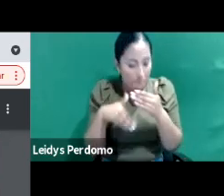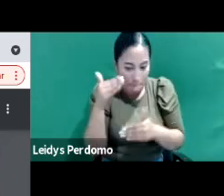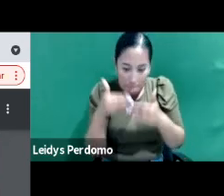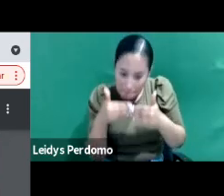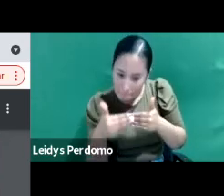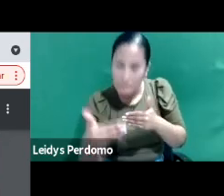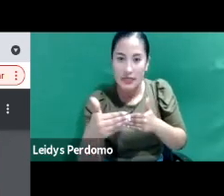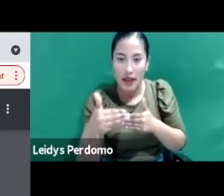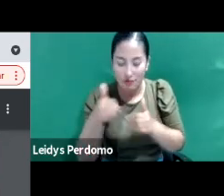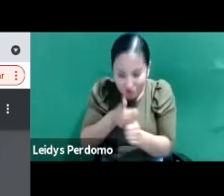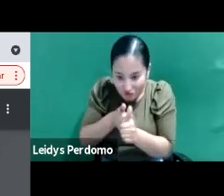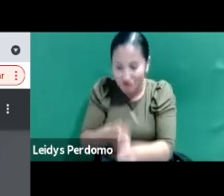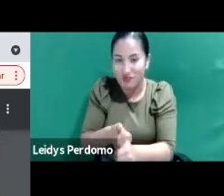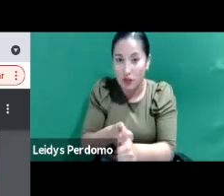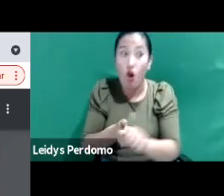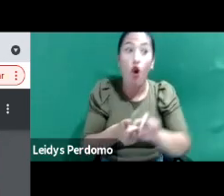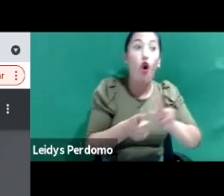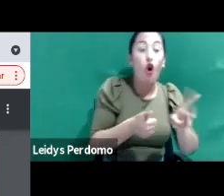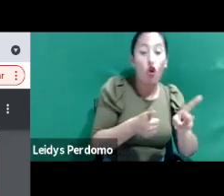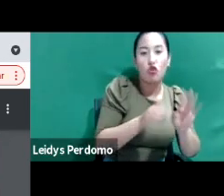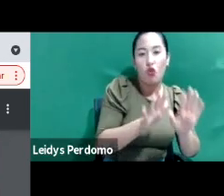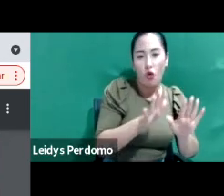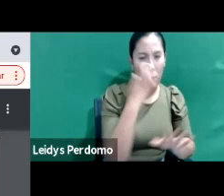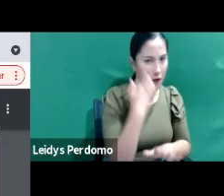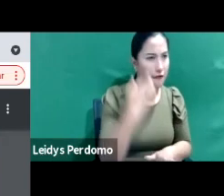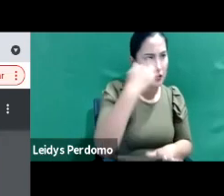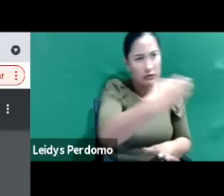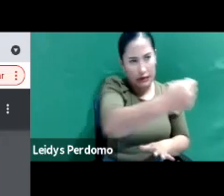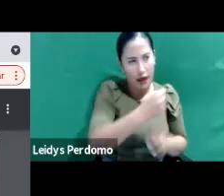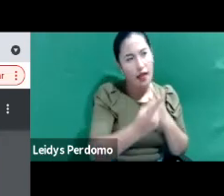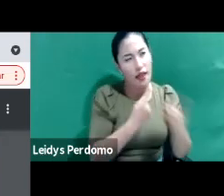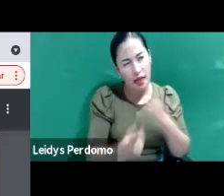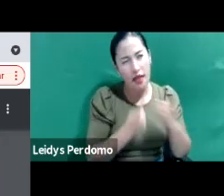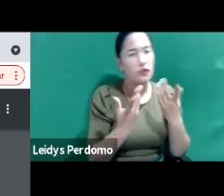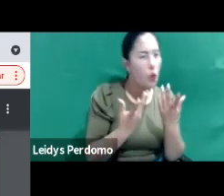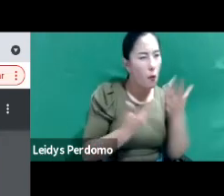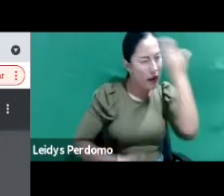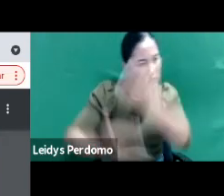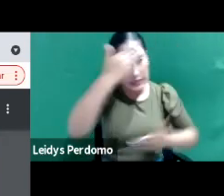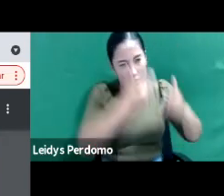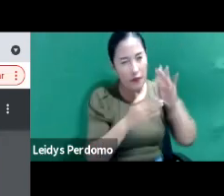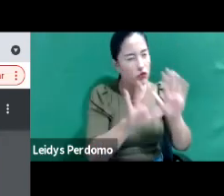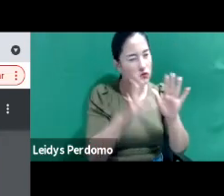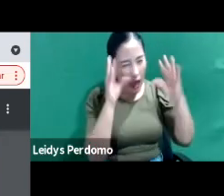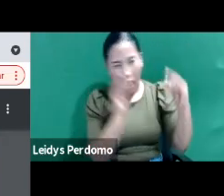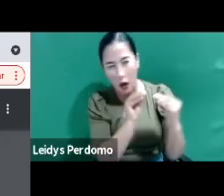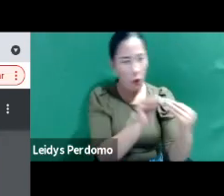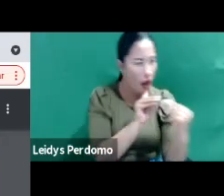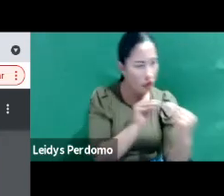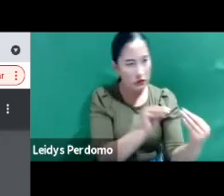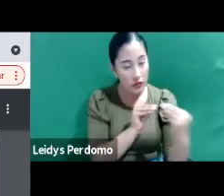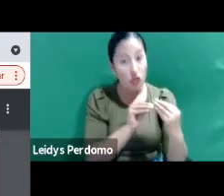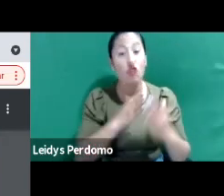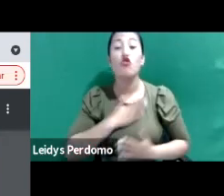el otro profesional interdisciplinariamente, ¿cierto? Que lo comprendamos y tengamos un lenguaje común. Nosotros desde